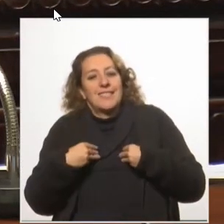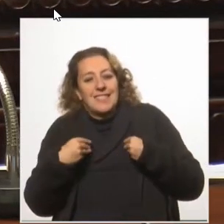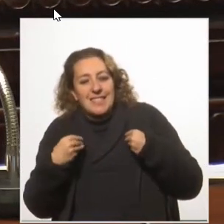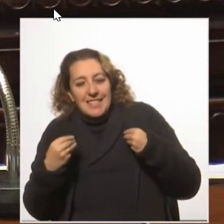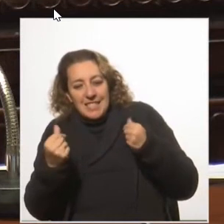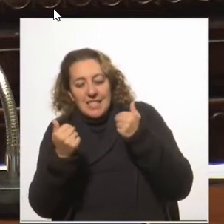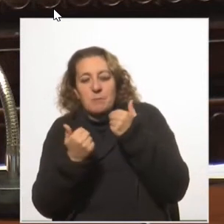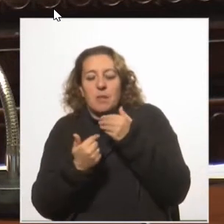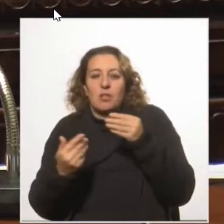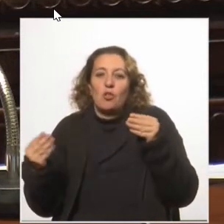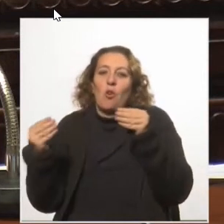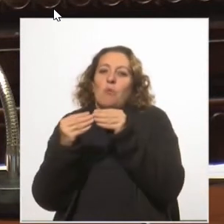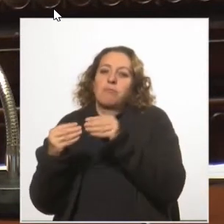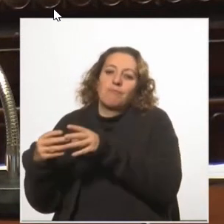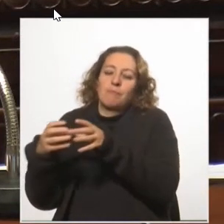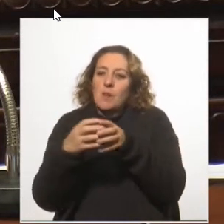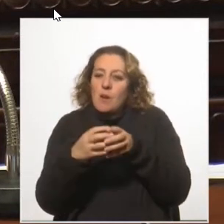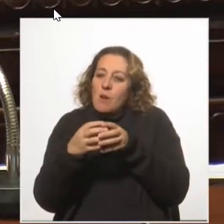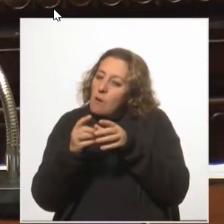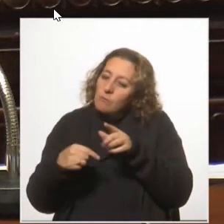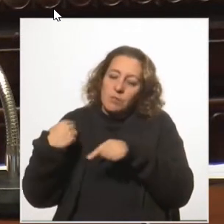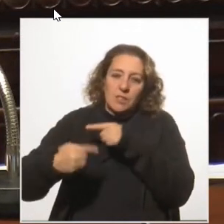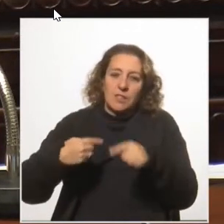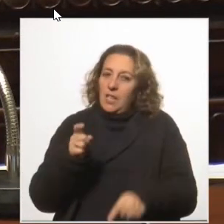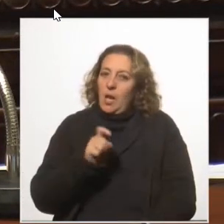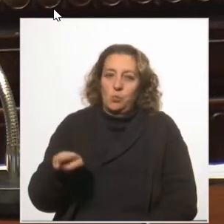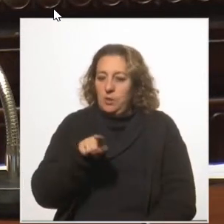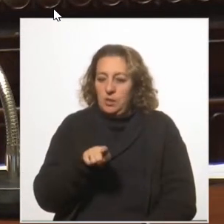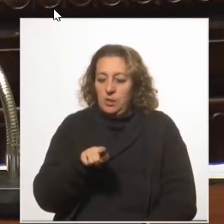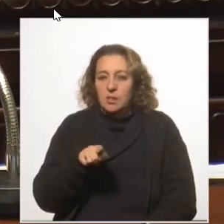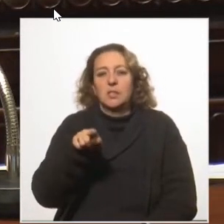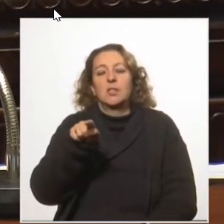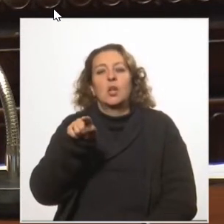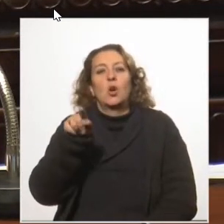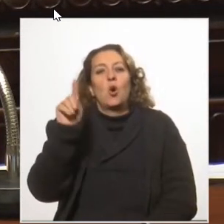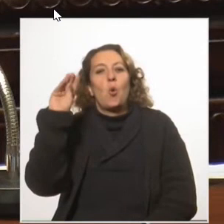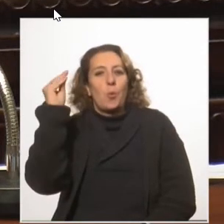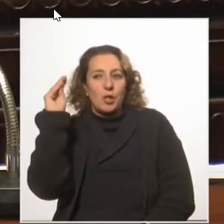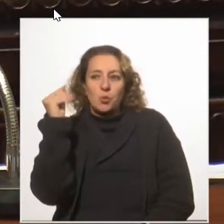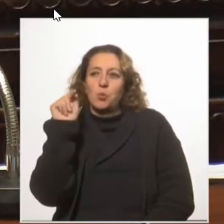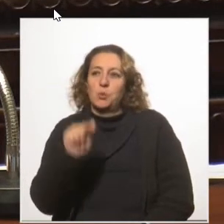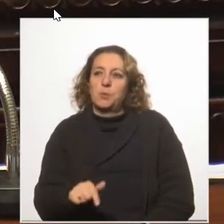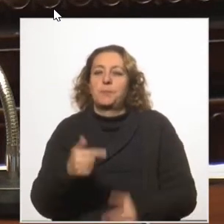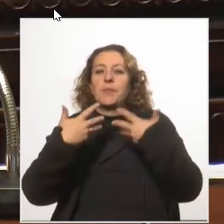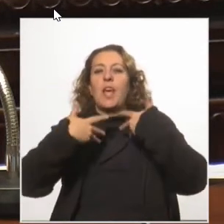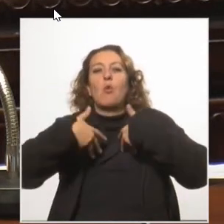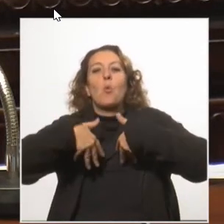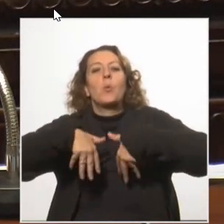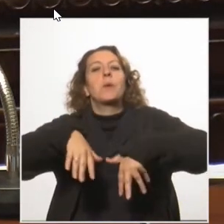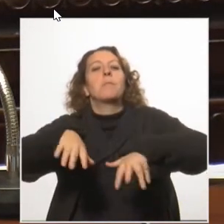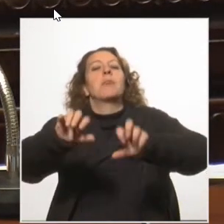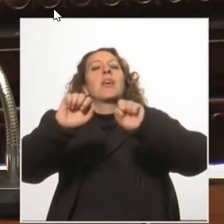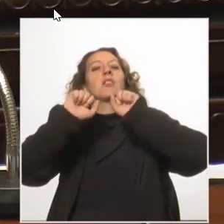posición permanezca alto y eficaz en vosotros. La juventud es el descubrimiento